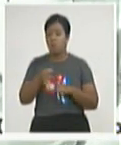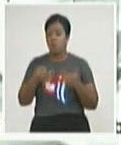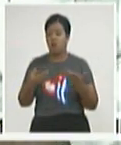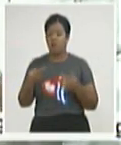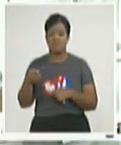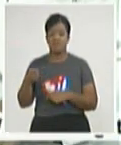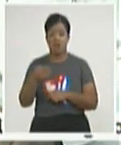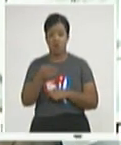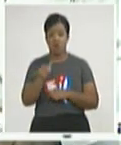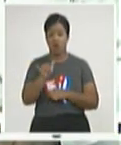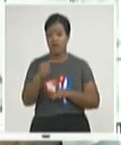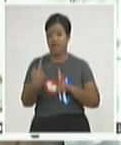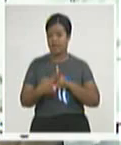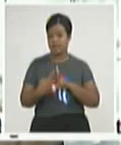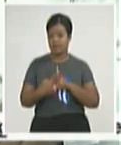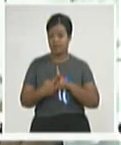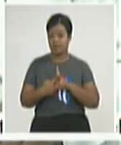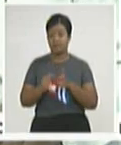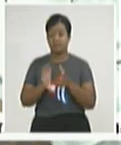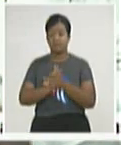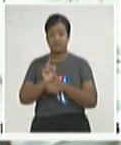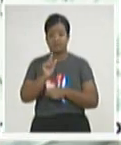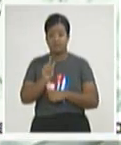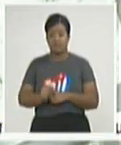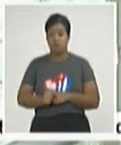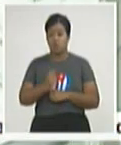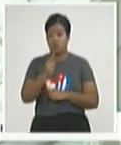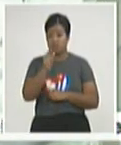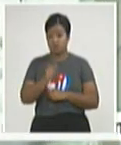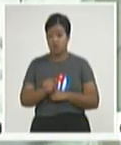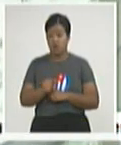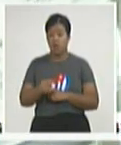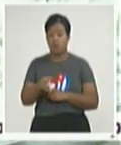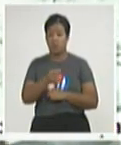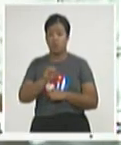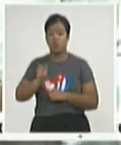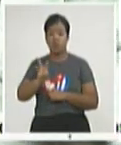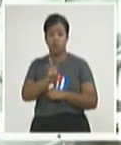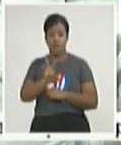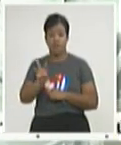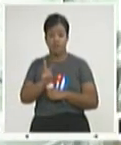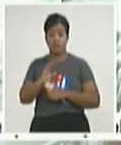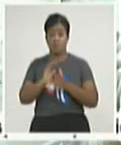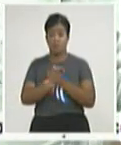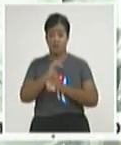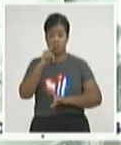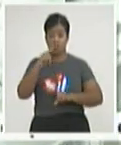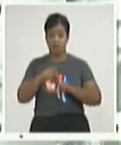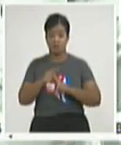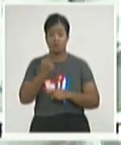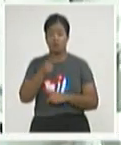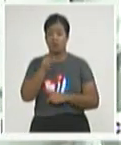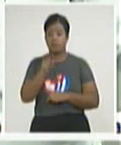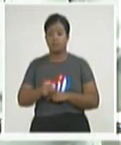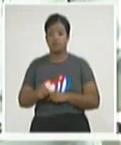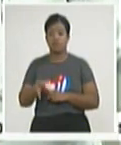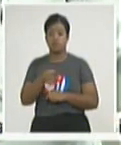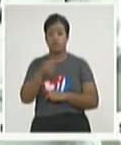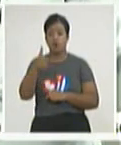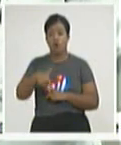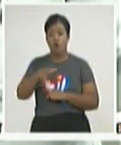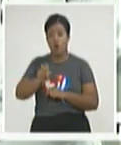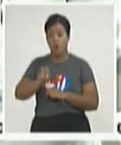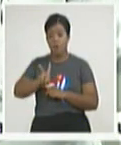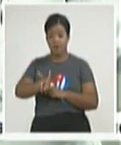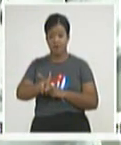Yatera. En Mayabeque fallece una persona de Güines, en Matanzas una persona de Jovellano